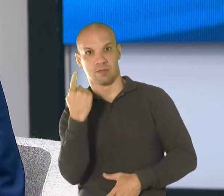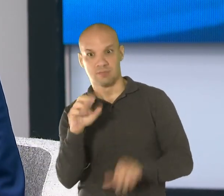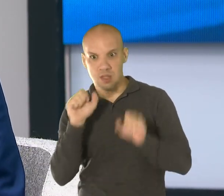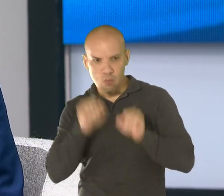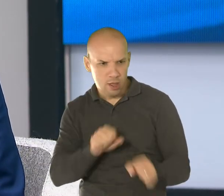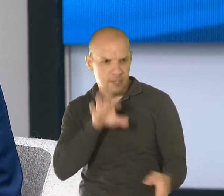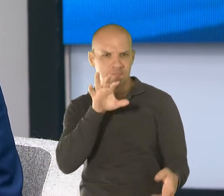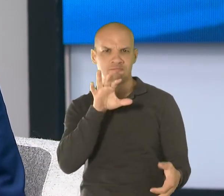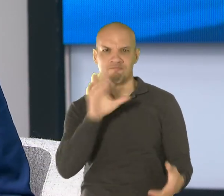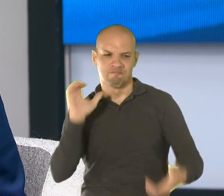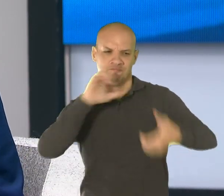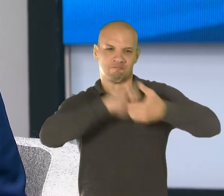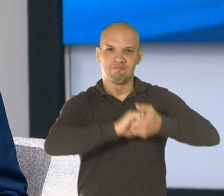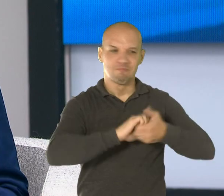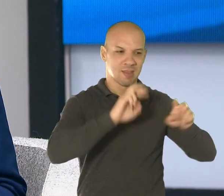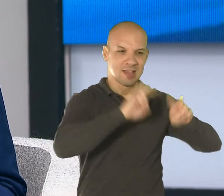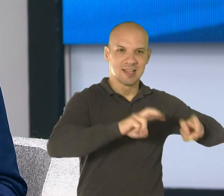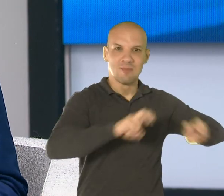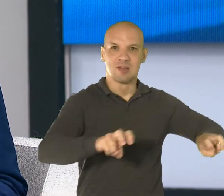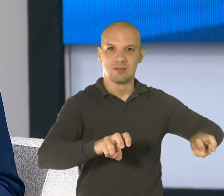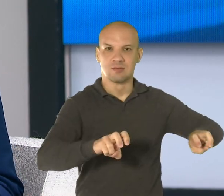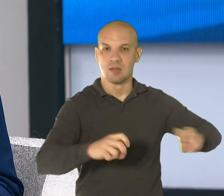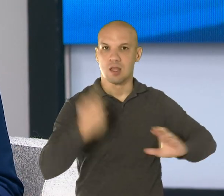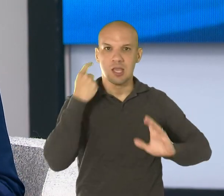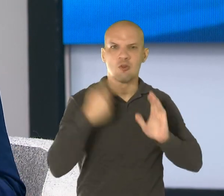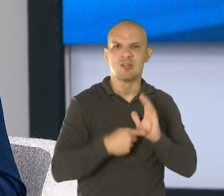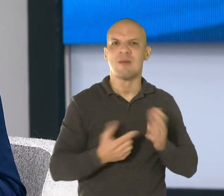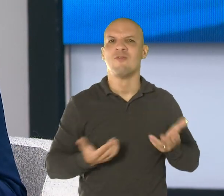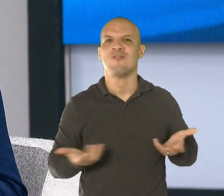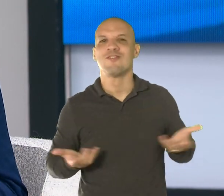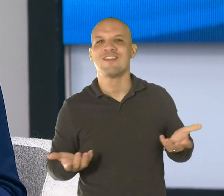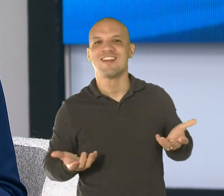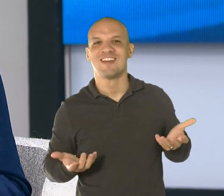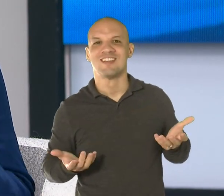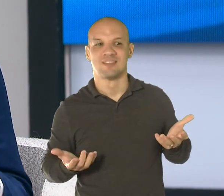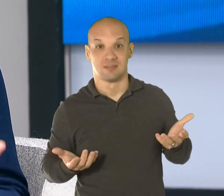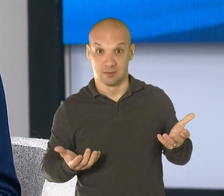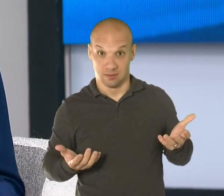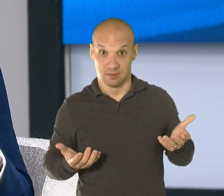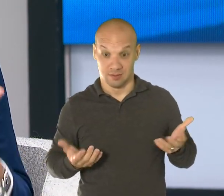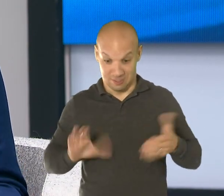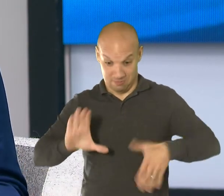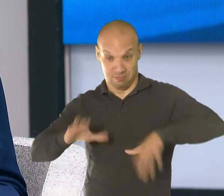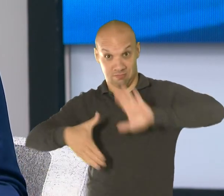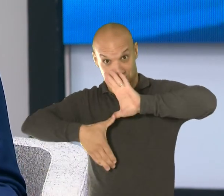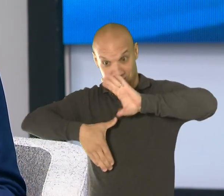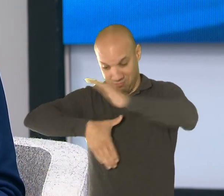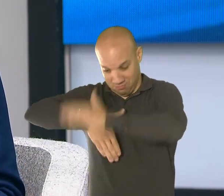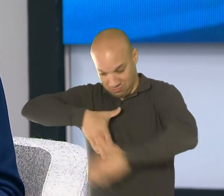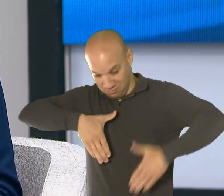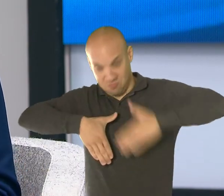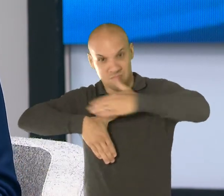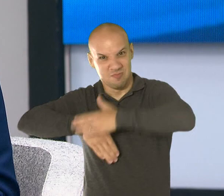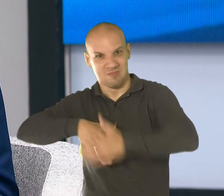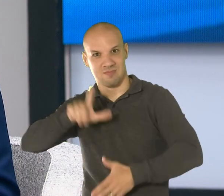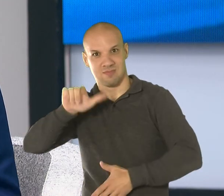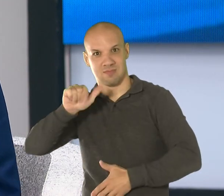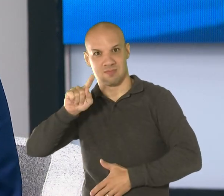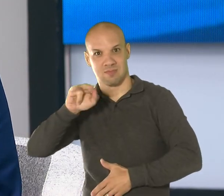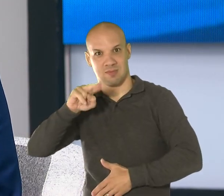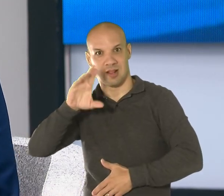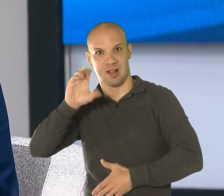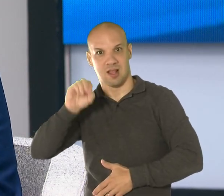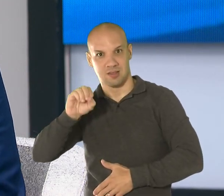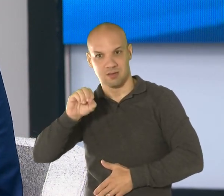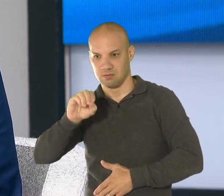encontrar, como te he mencionado, que como sociedad latinoamericana, como hermanos latinoamericanos, estamos bien vinculados